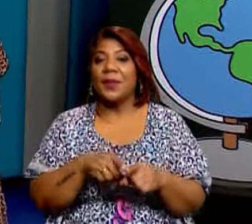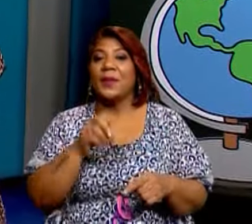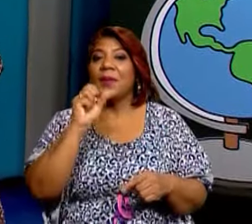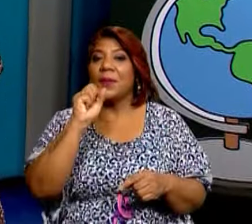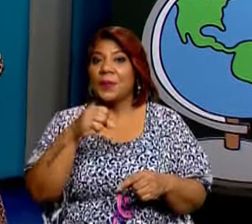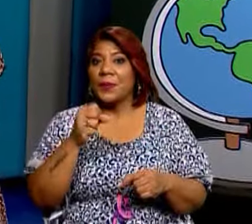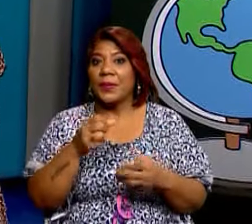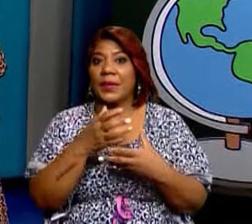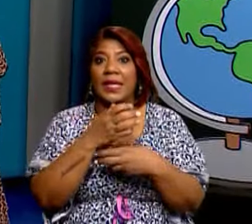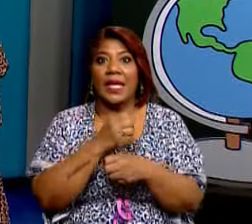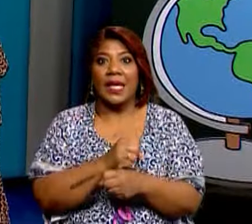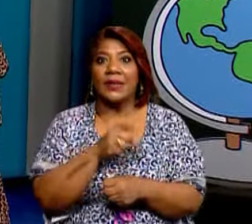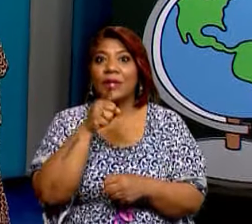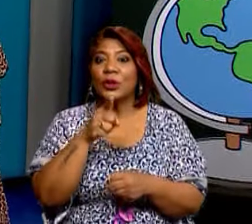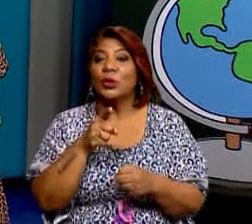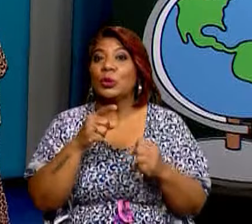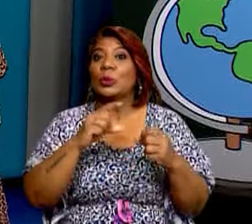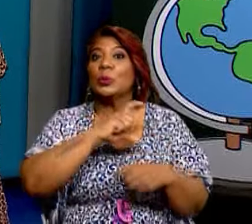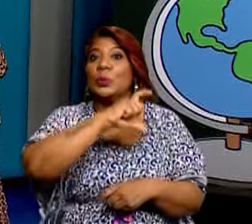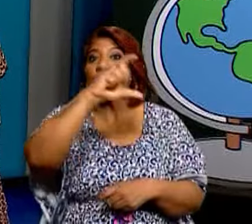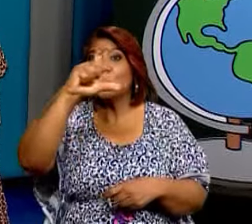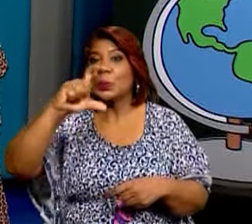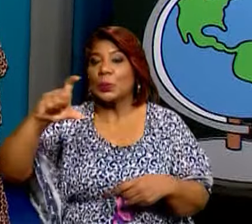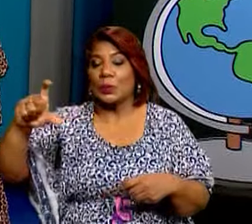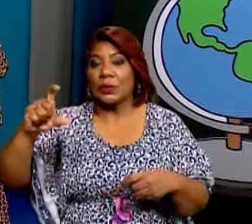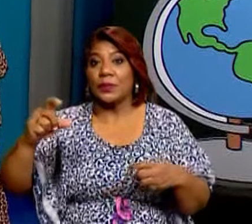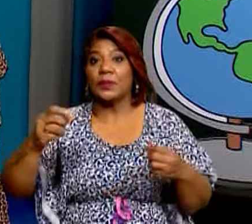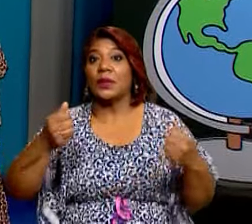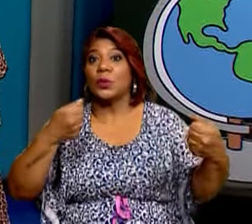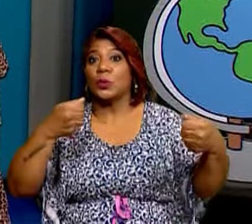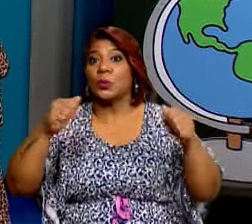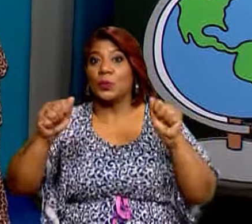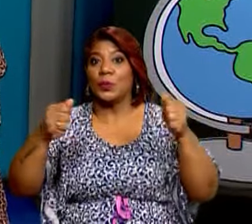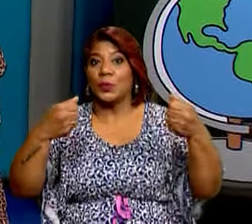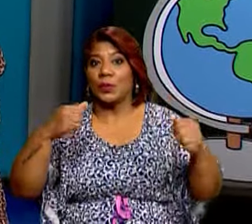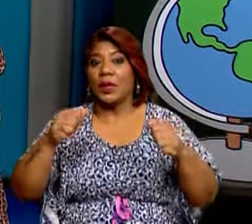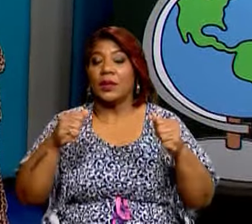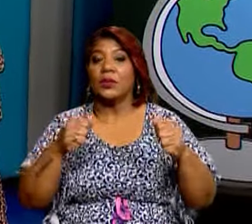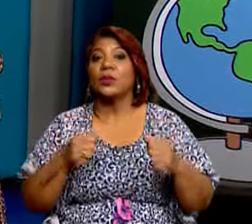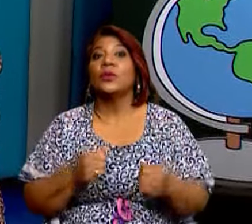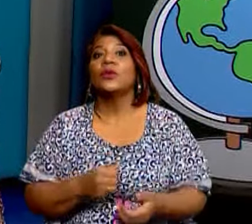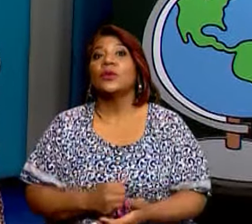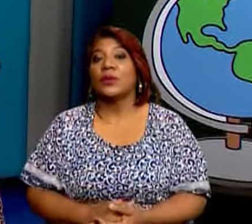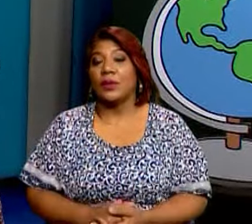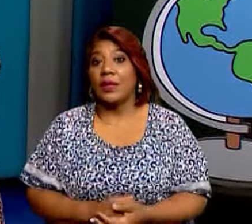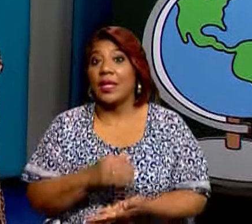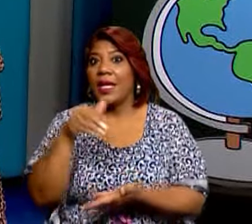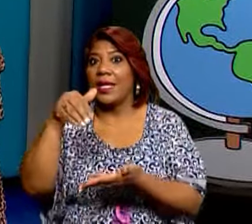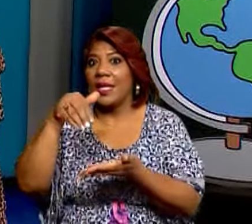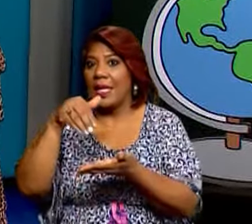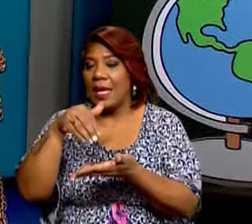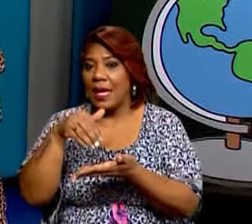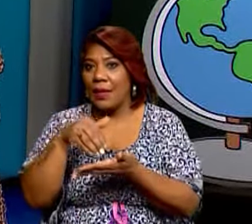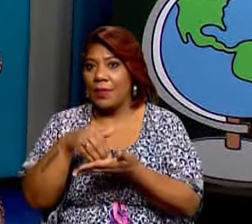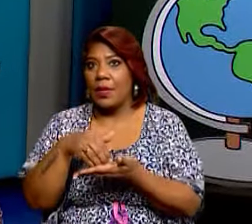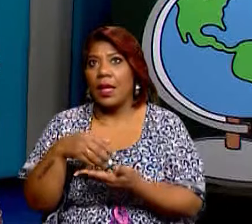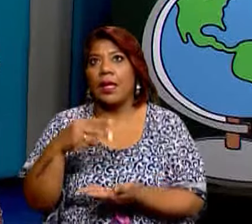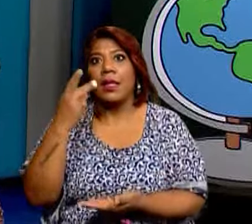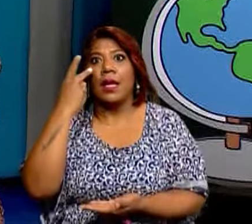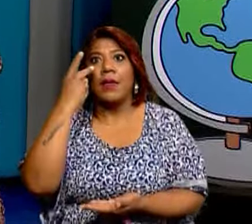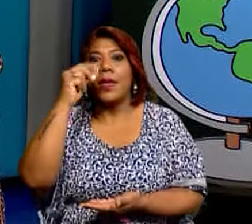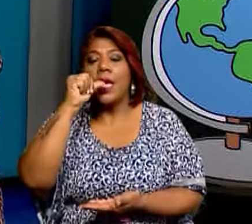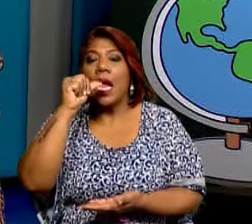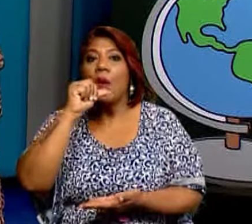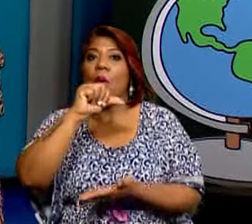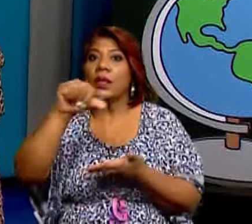engomado y puedes poner la cabecera de cada una de las provincias. ¿Correcto?